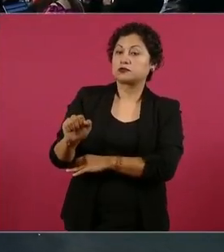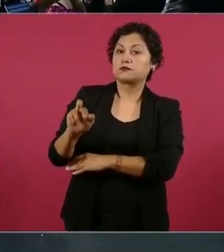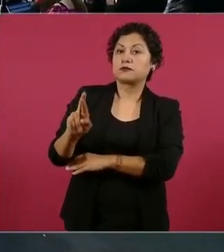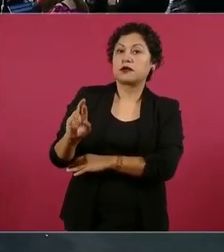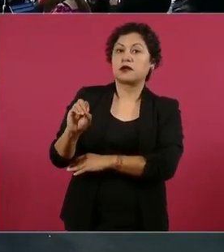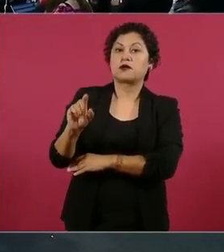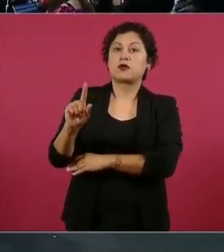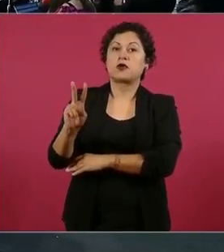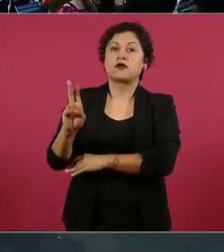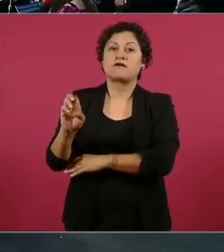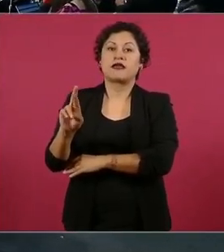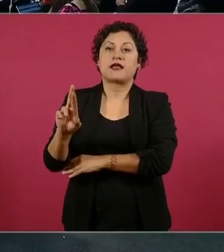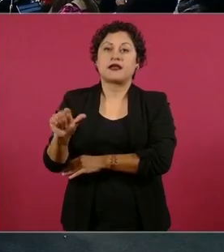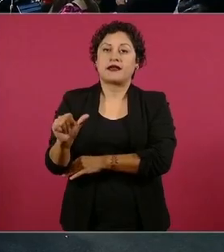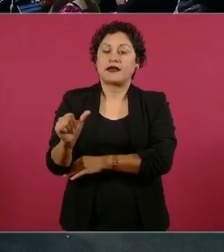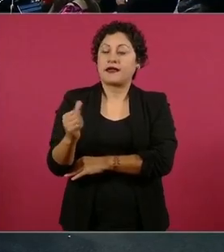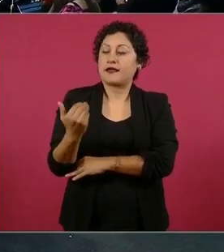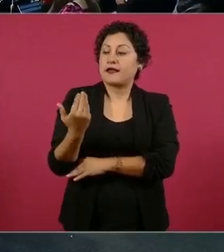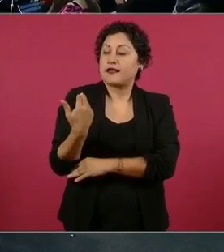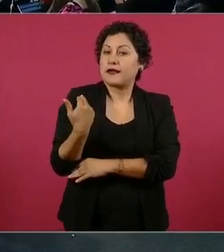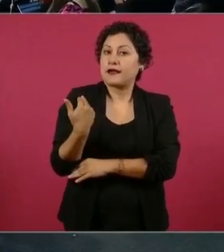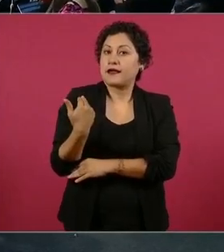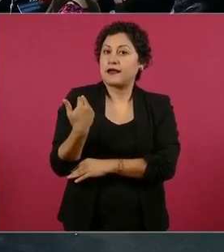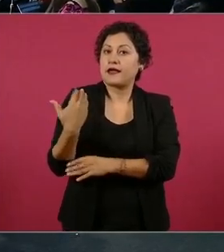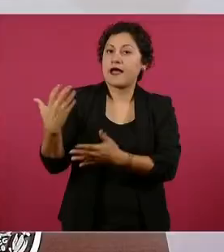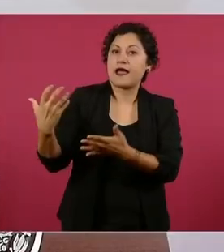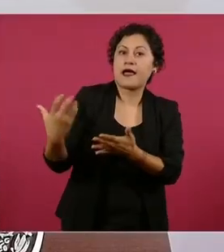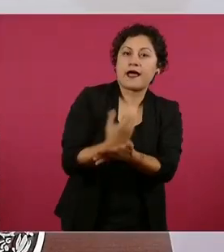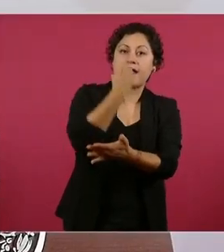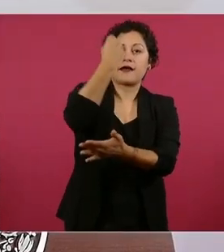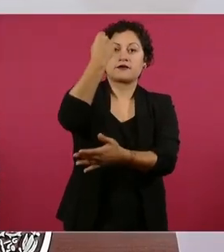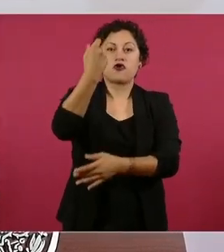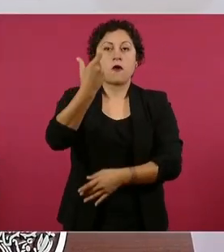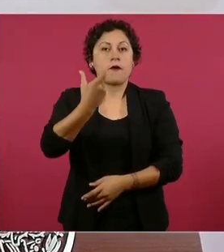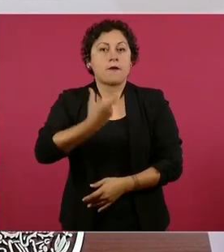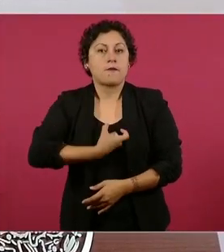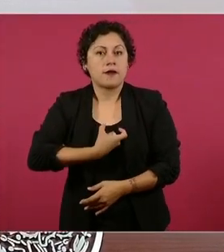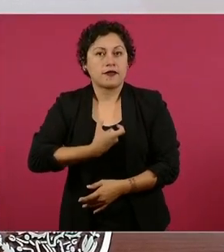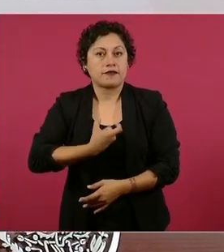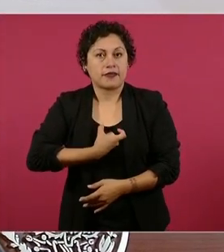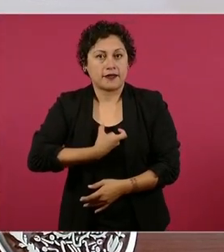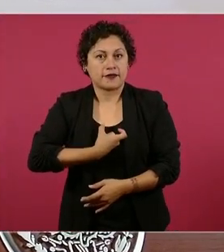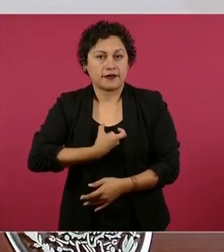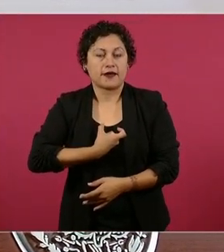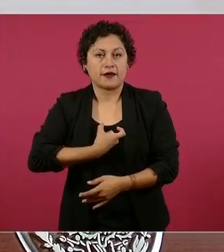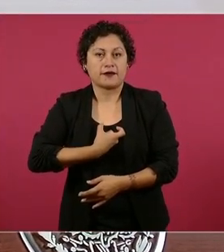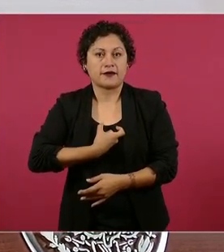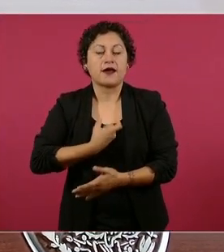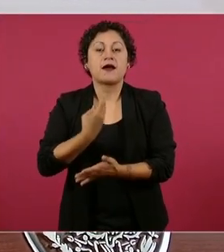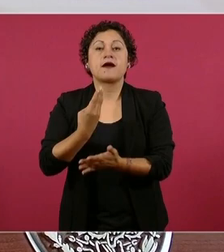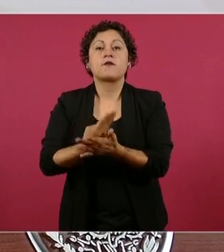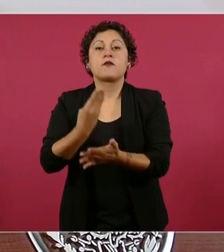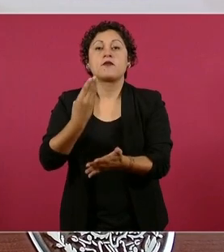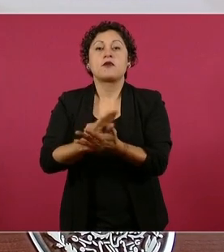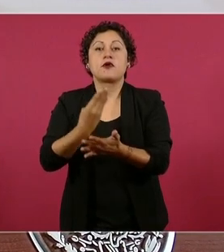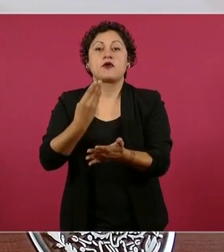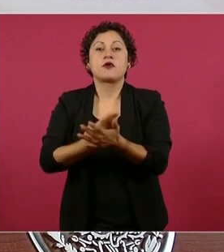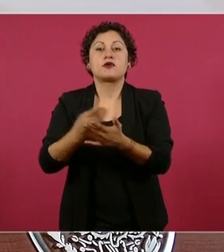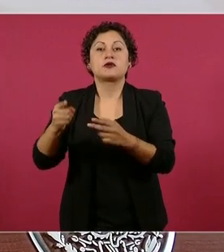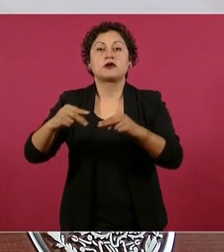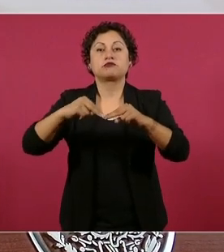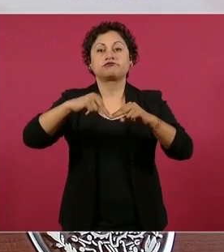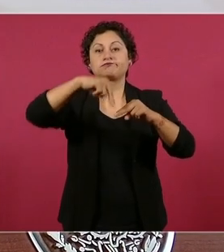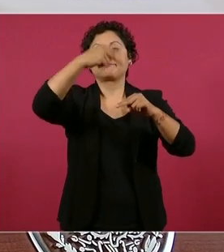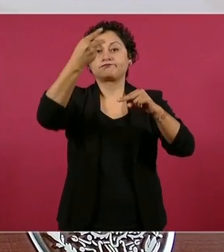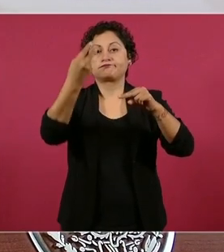acaba de ganar hace poco otra medalla de bronce en trampolín de